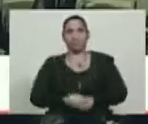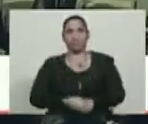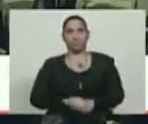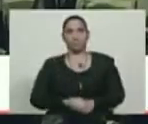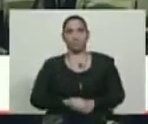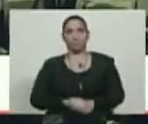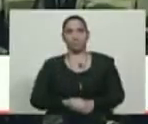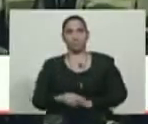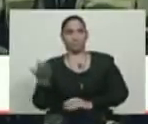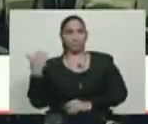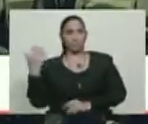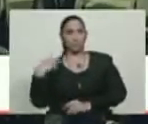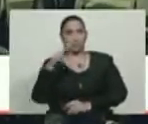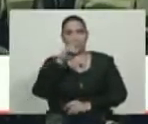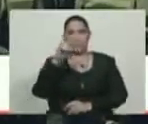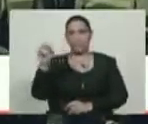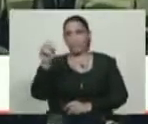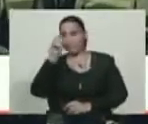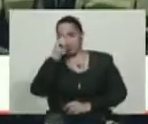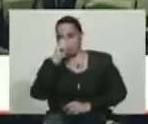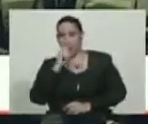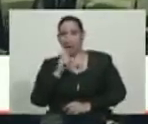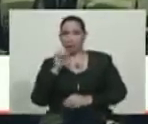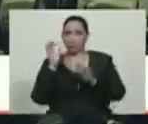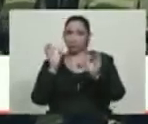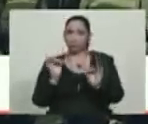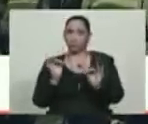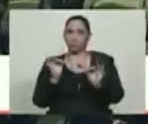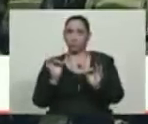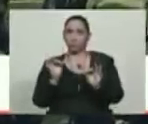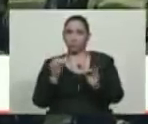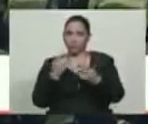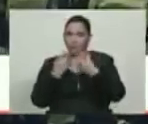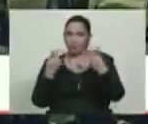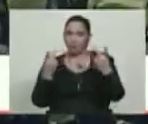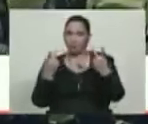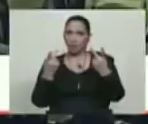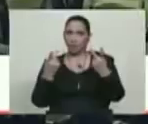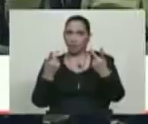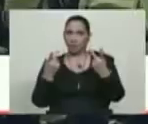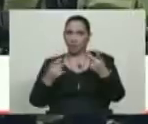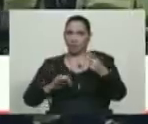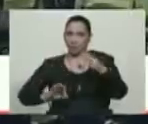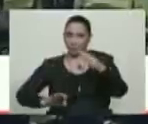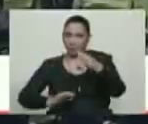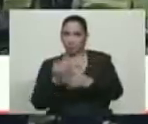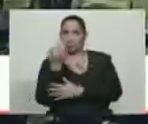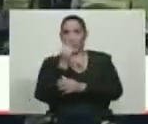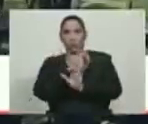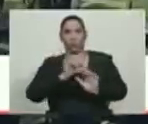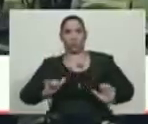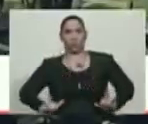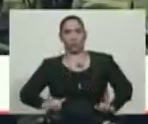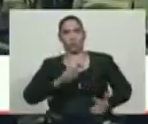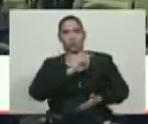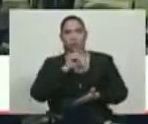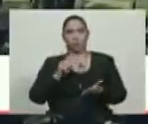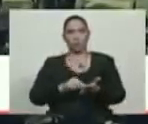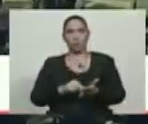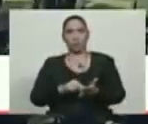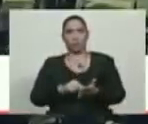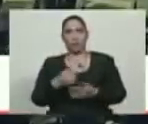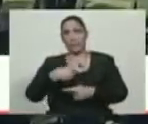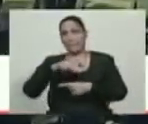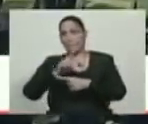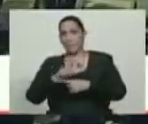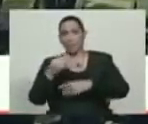hace 20 años exactamente, y planteó una refundación de la Guardia Nacional. Y lo primero